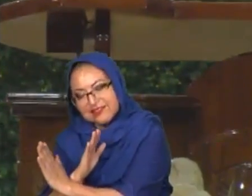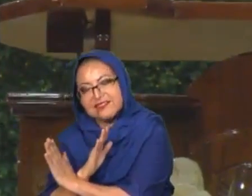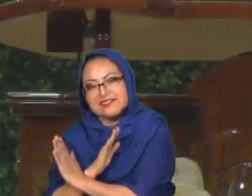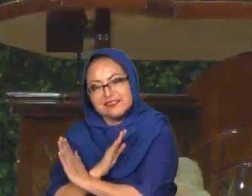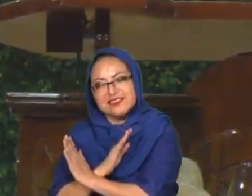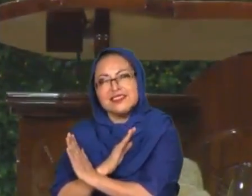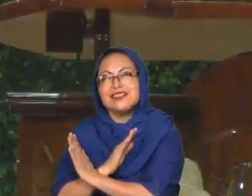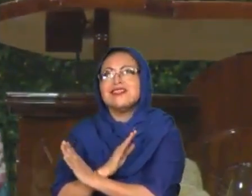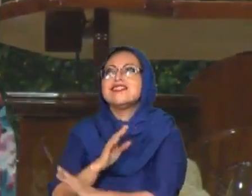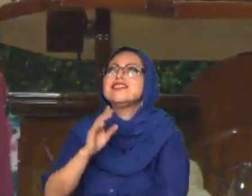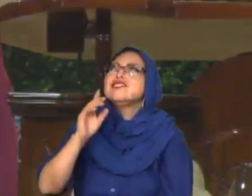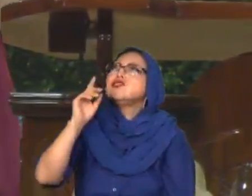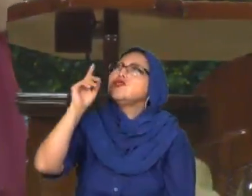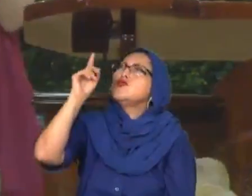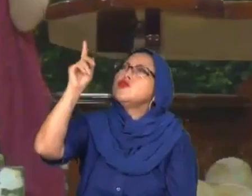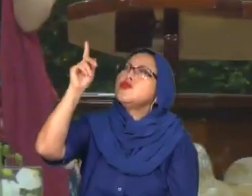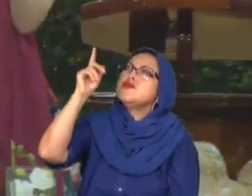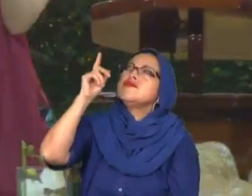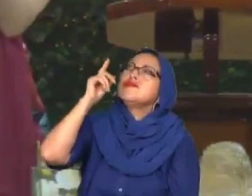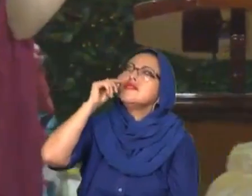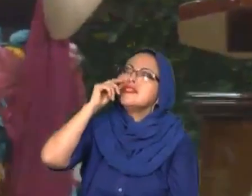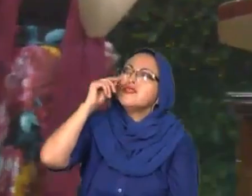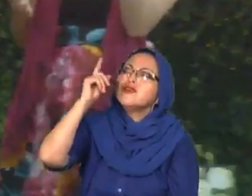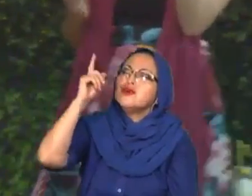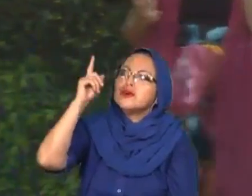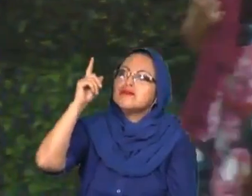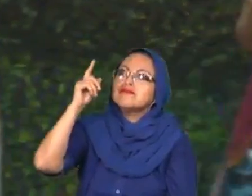tú eres digno,